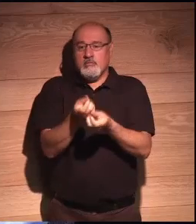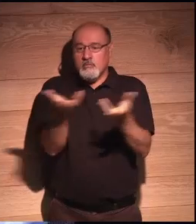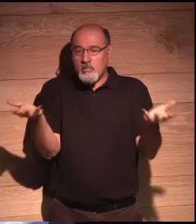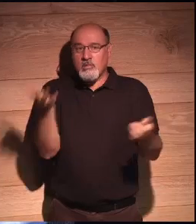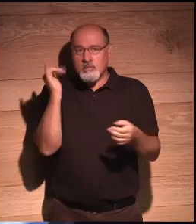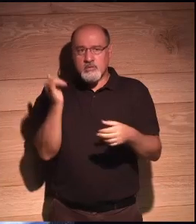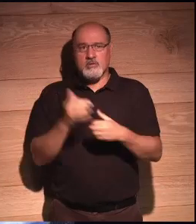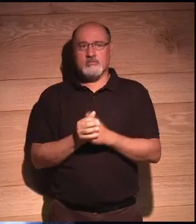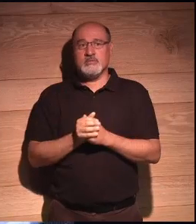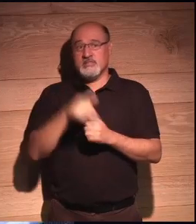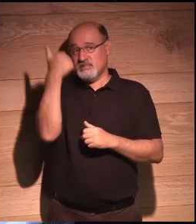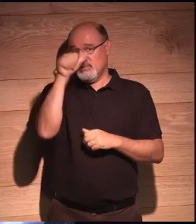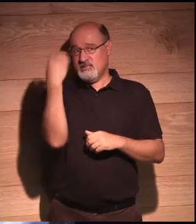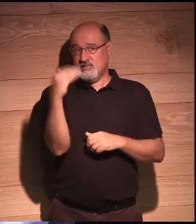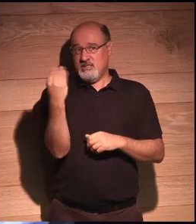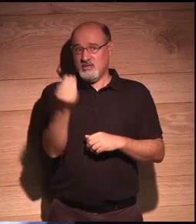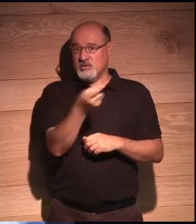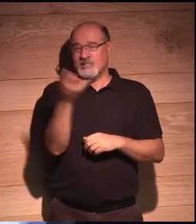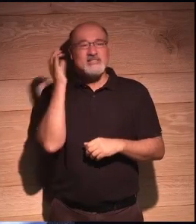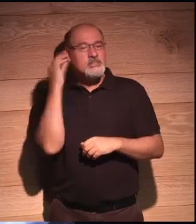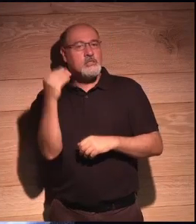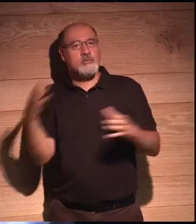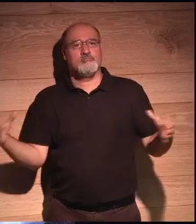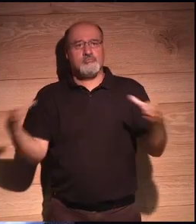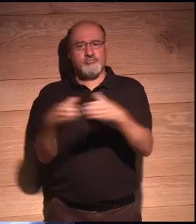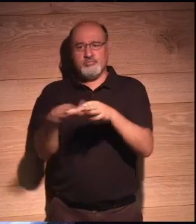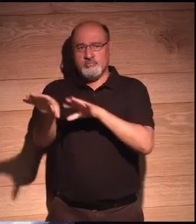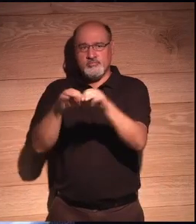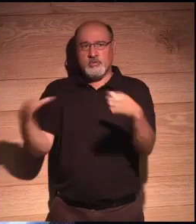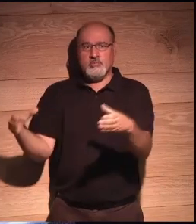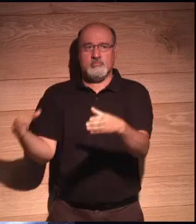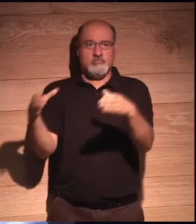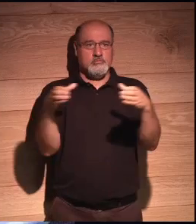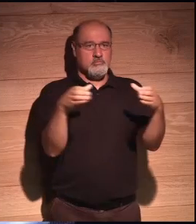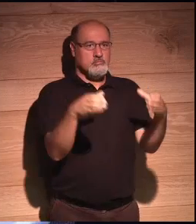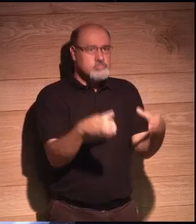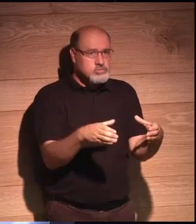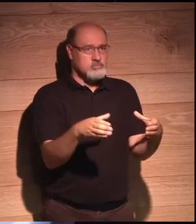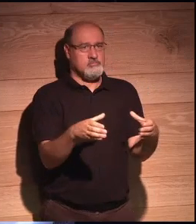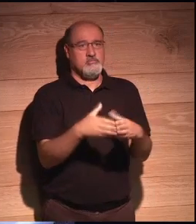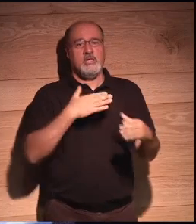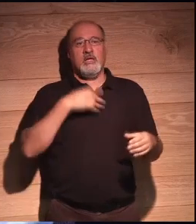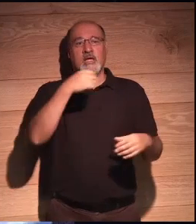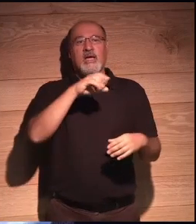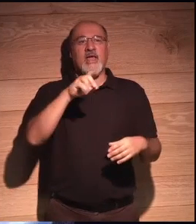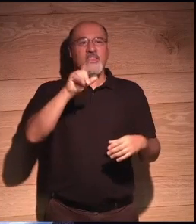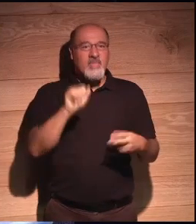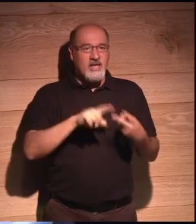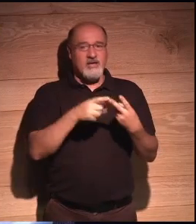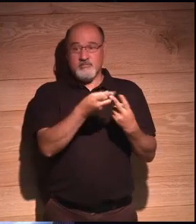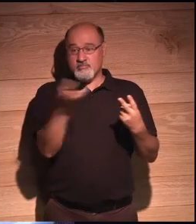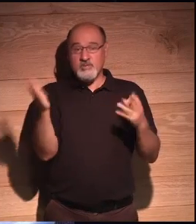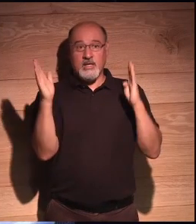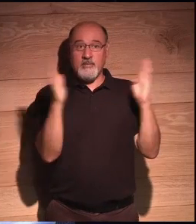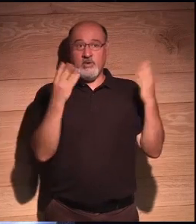cuantos chicos y luego más tarde algunas chicas se incorporaron, aunque eso lo podrían contar muy bien pues Grandela, etcétera, que vivieron en